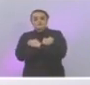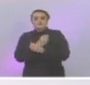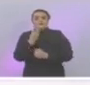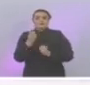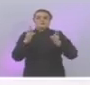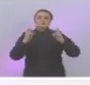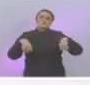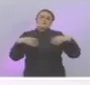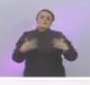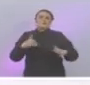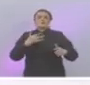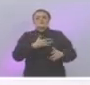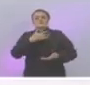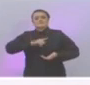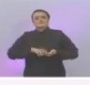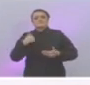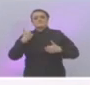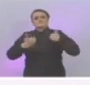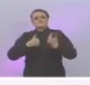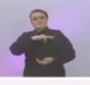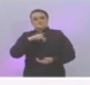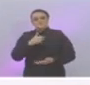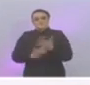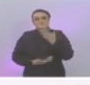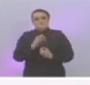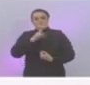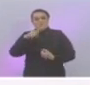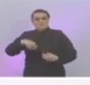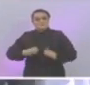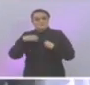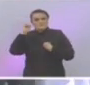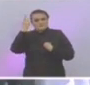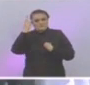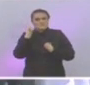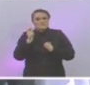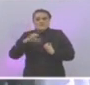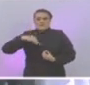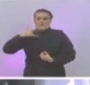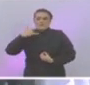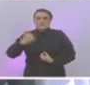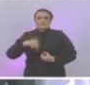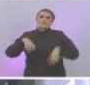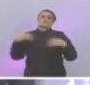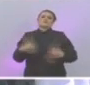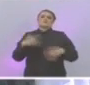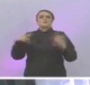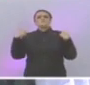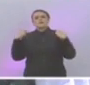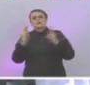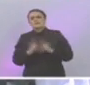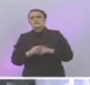tareas más gratificantes y que mejor estamos haciendo los potosinos. Es un esfuerzo loable de